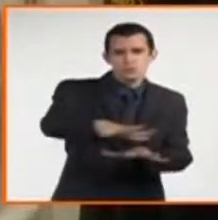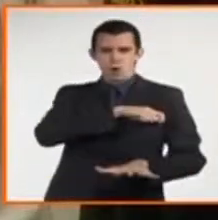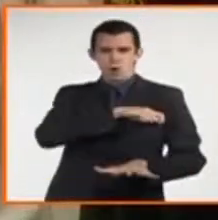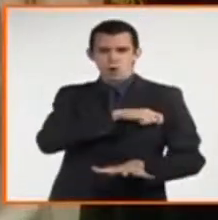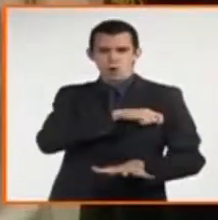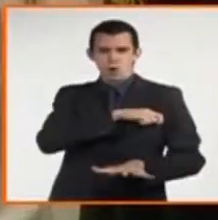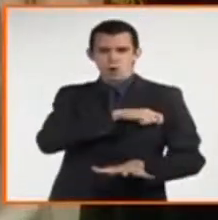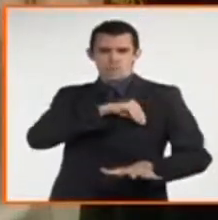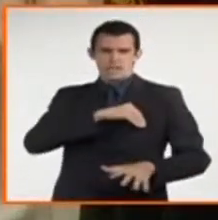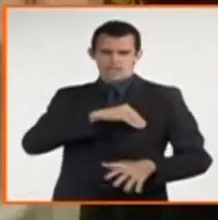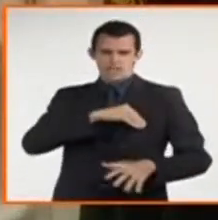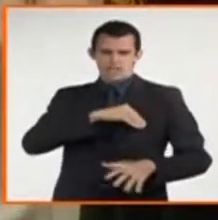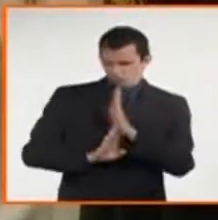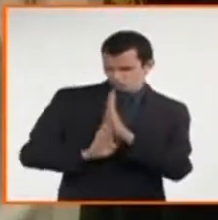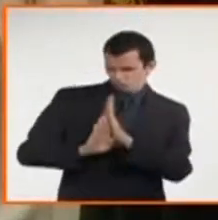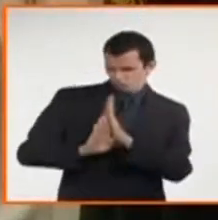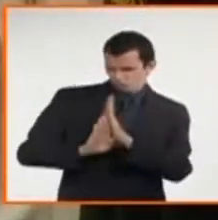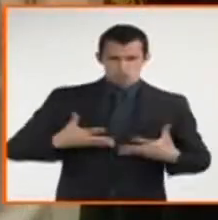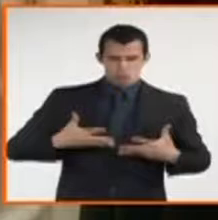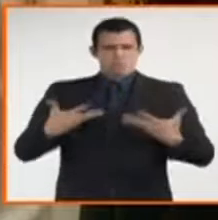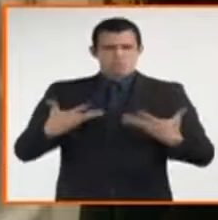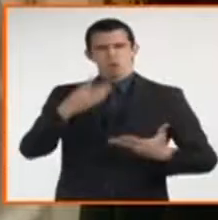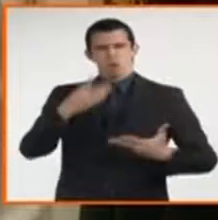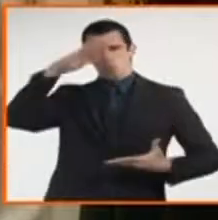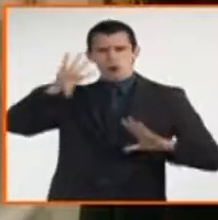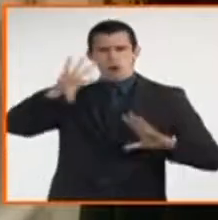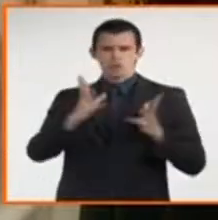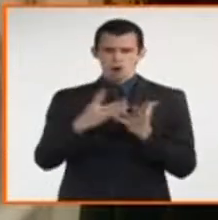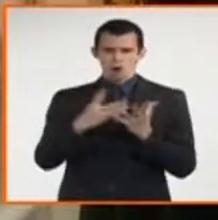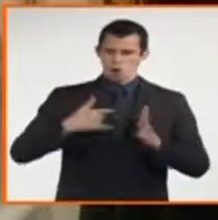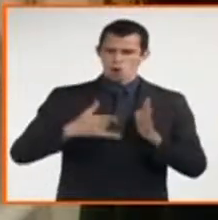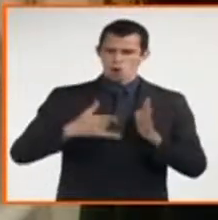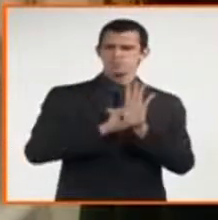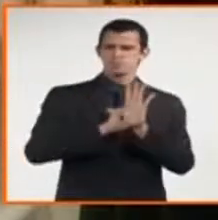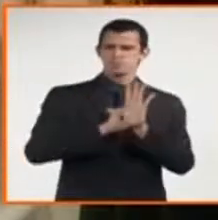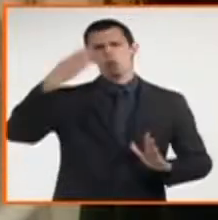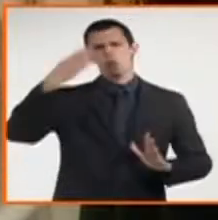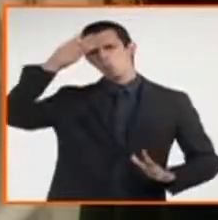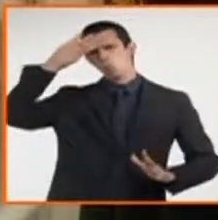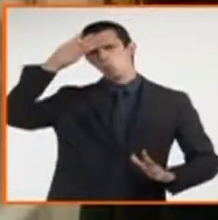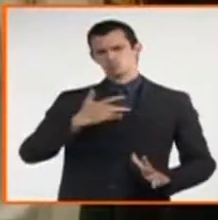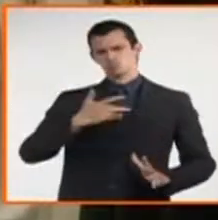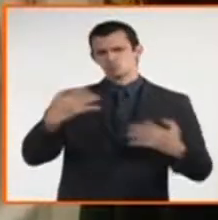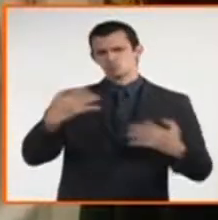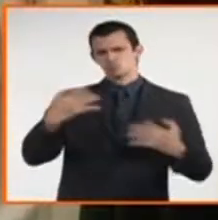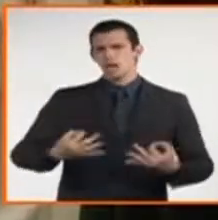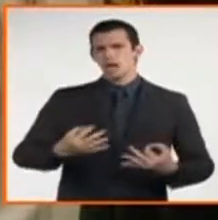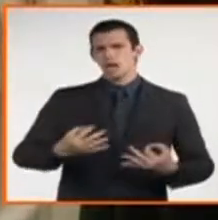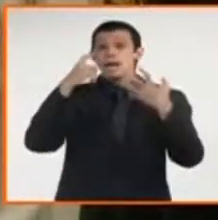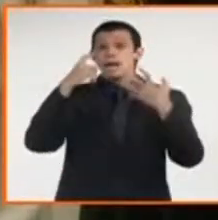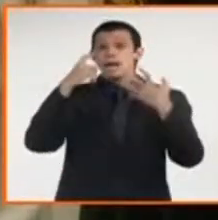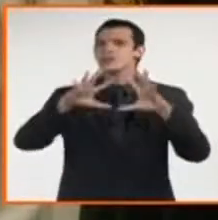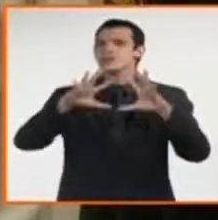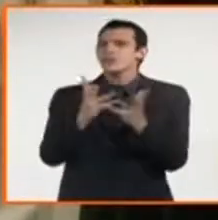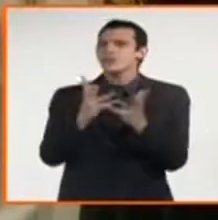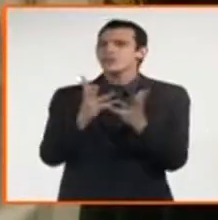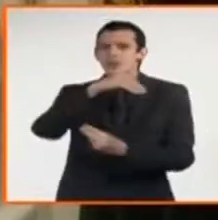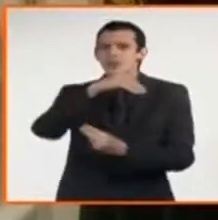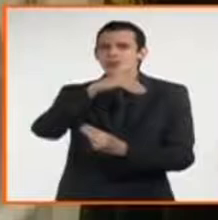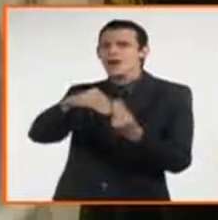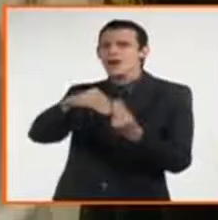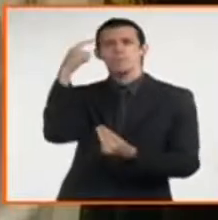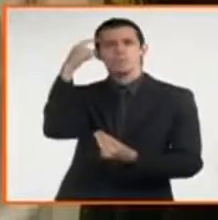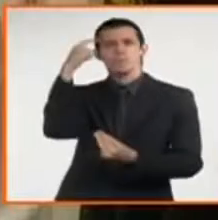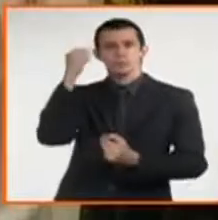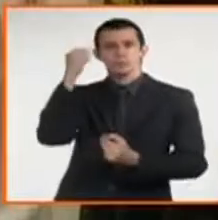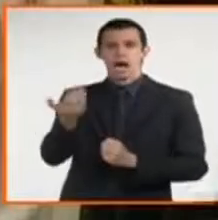el orgullo a los cubanos, recuperar la identidad nacional, toda la revalorización que se hizo de la